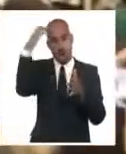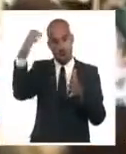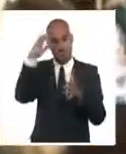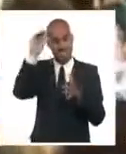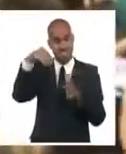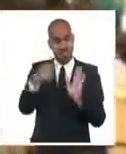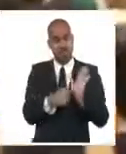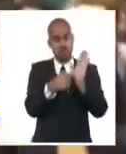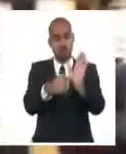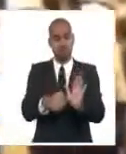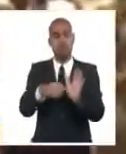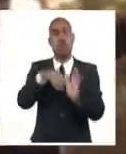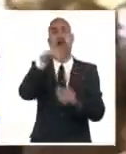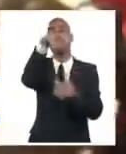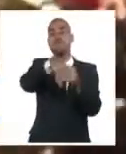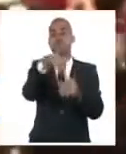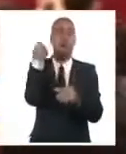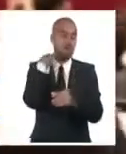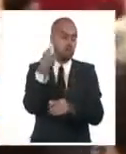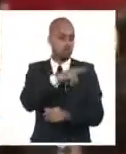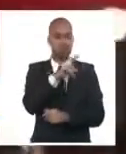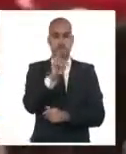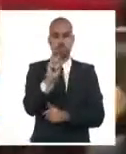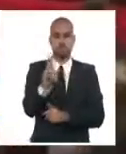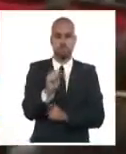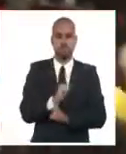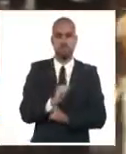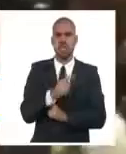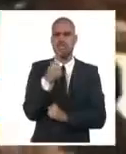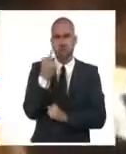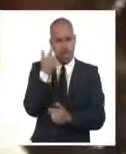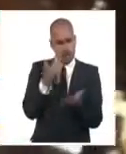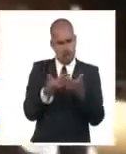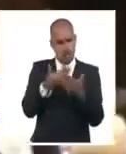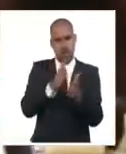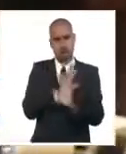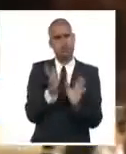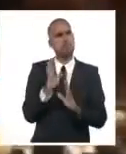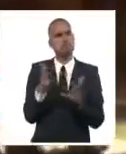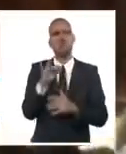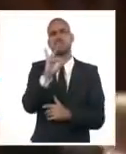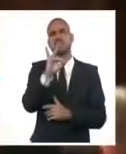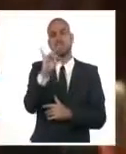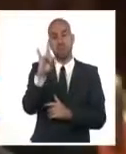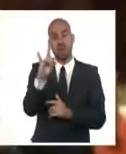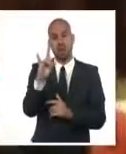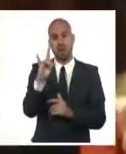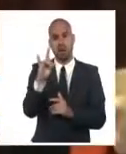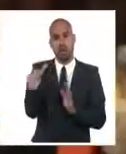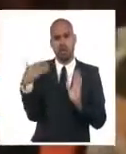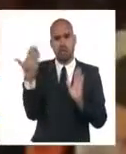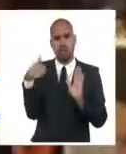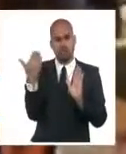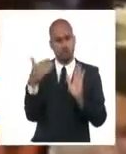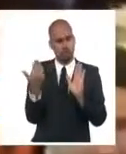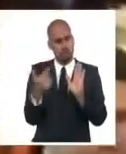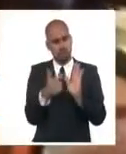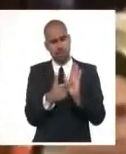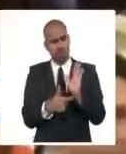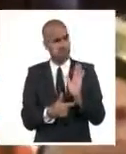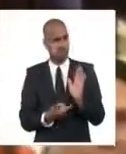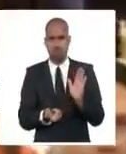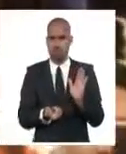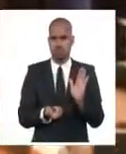comicios de 2021. El jurista detalló que presentaron pruebas de 79 incumplimientos. Ahora, de ser aceptada la